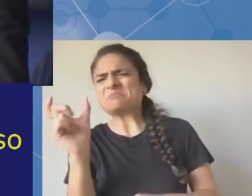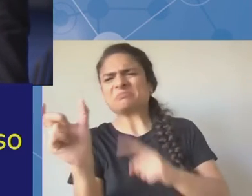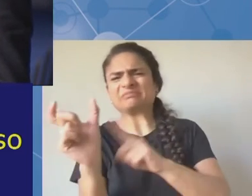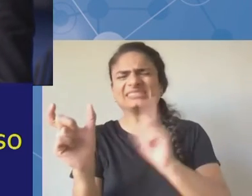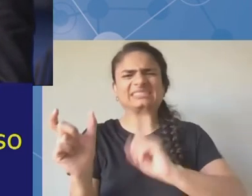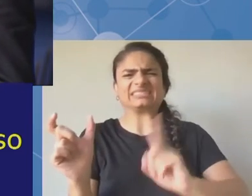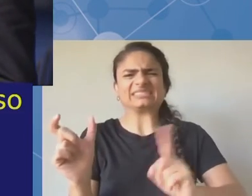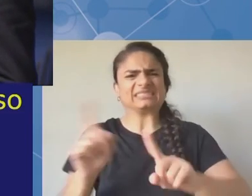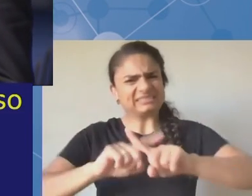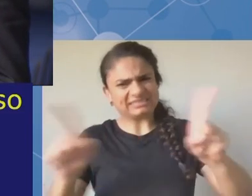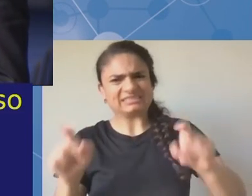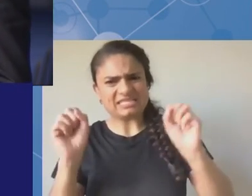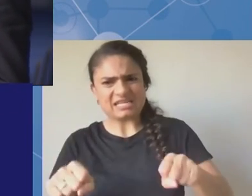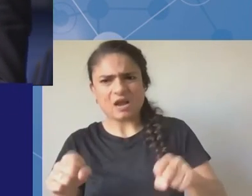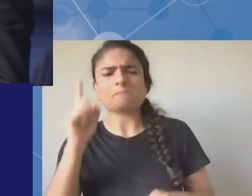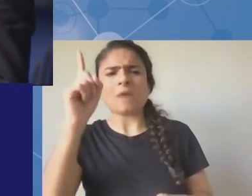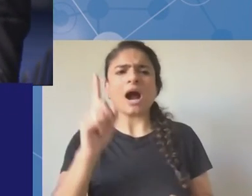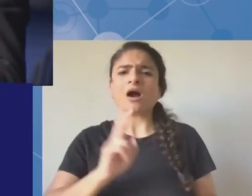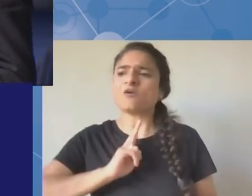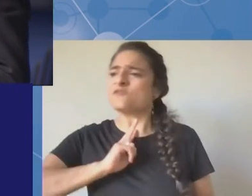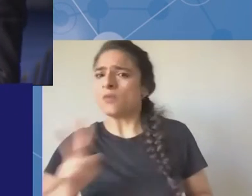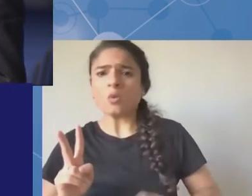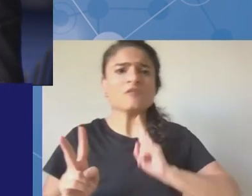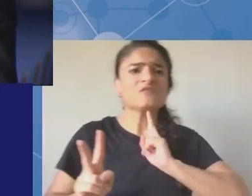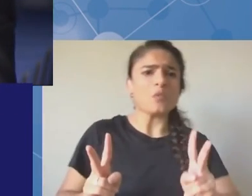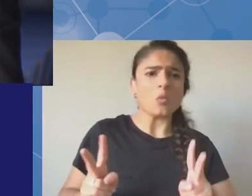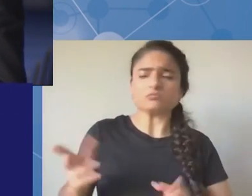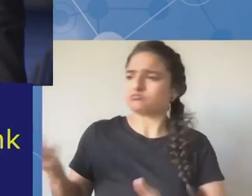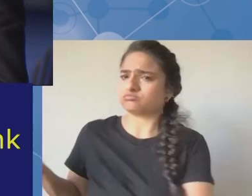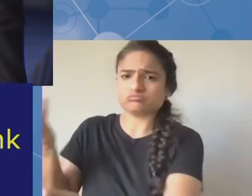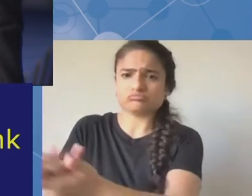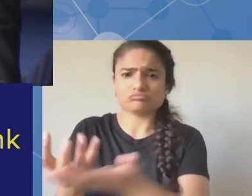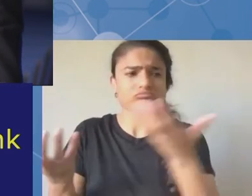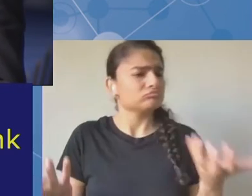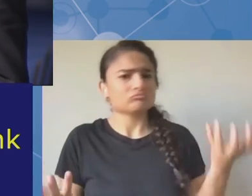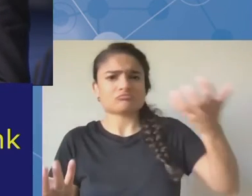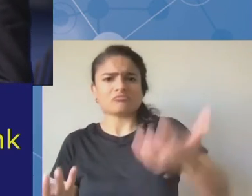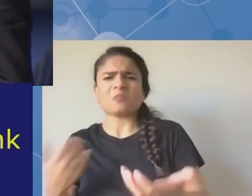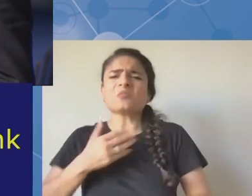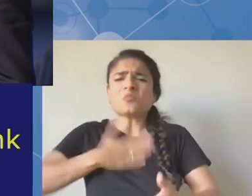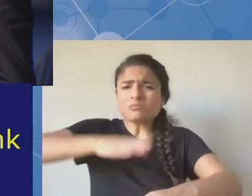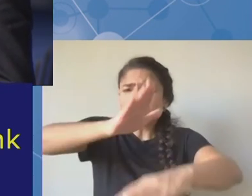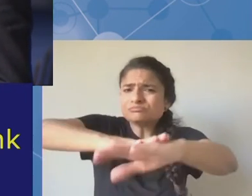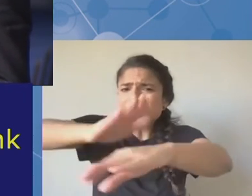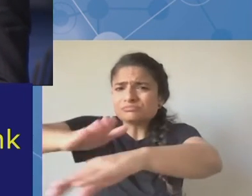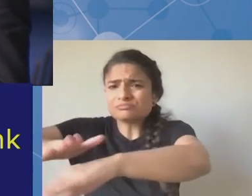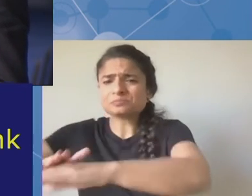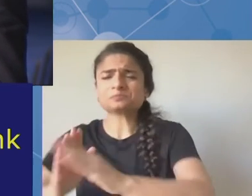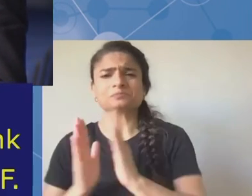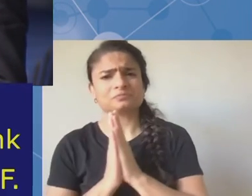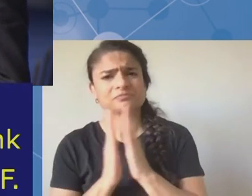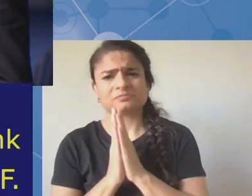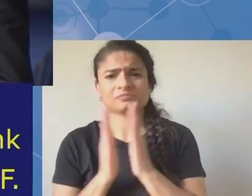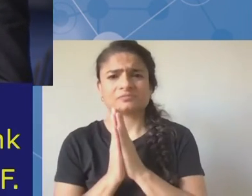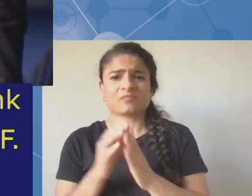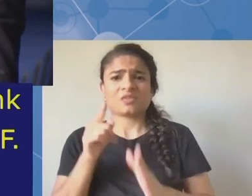nuevas soluciones y políticas. Pienso que tenemos que establecer un puente mejor para que estas voces lleguen